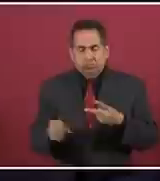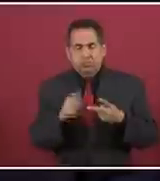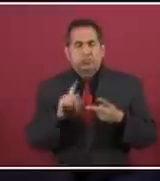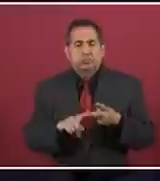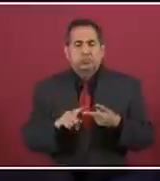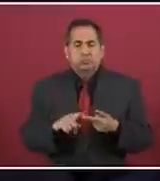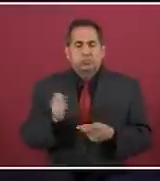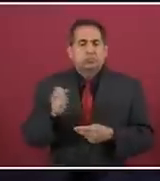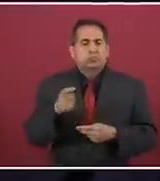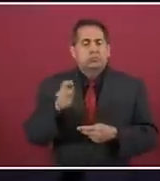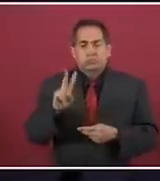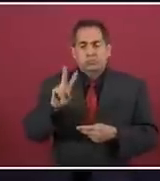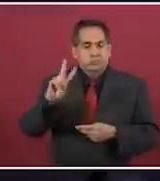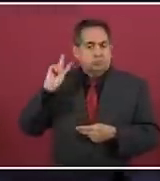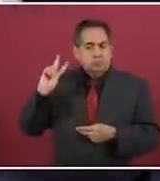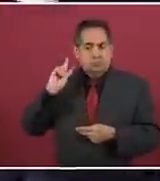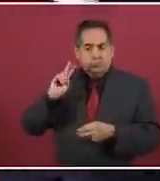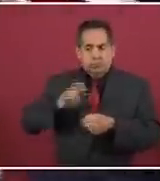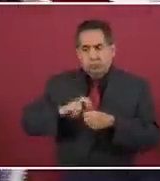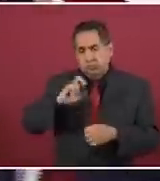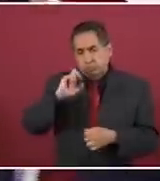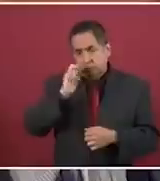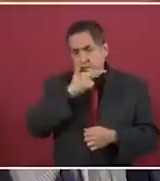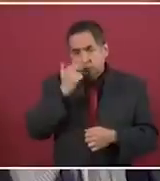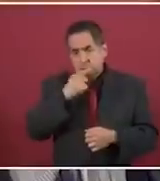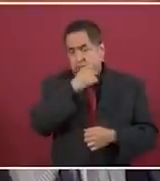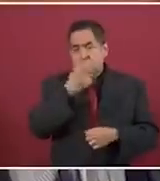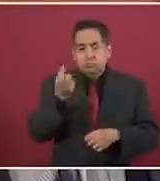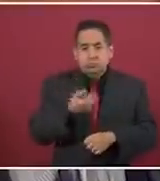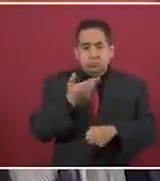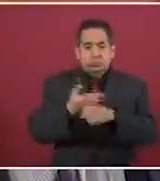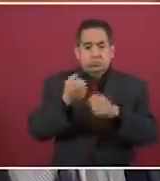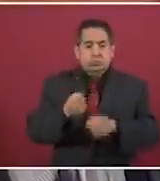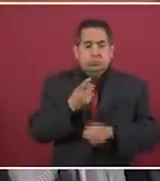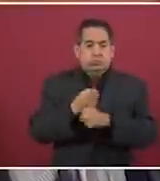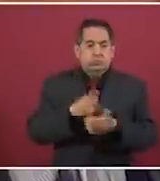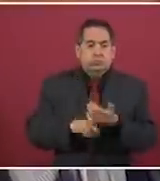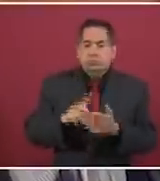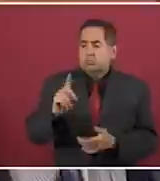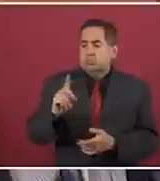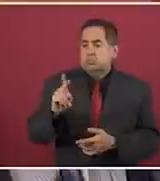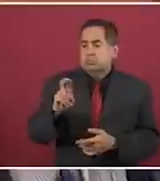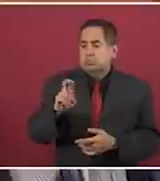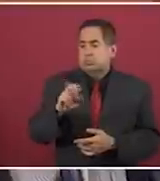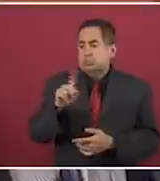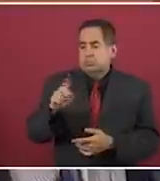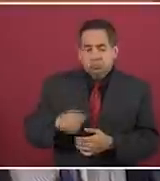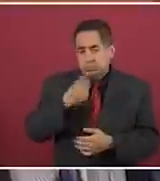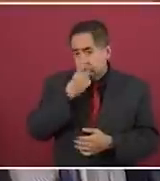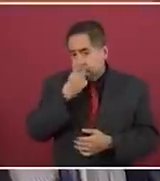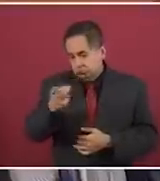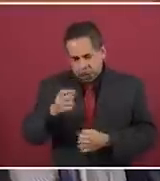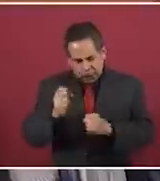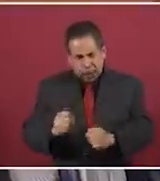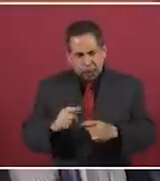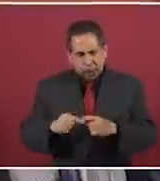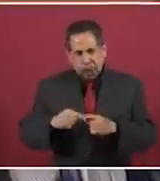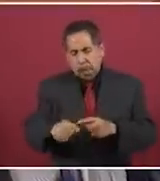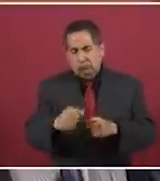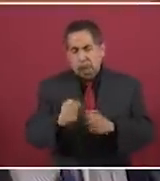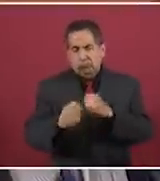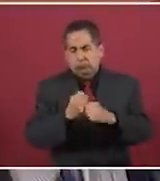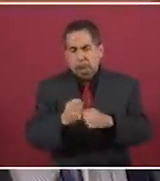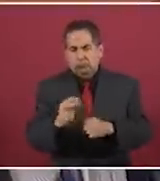el viernes en Chihuahua, el secretario de Seguridad, Alfonso Durazo, aseguró que a finales de año las